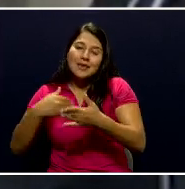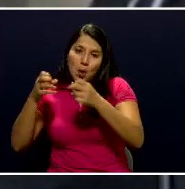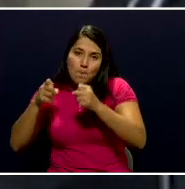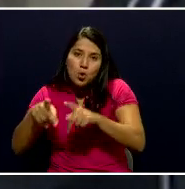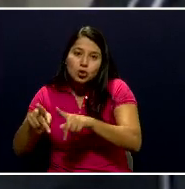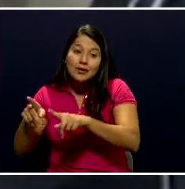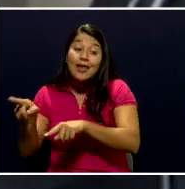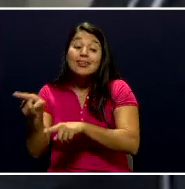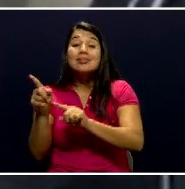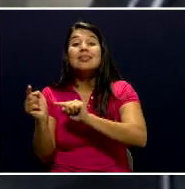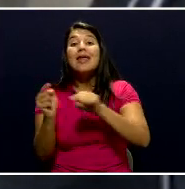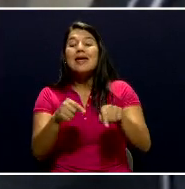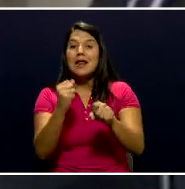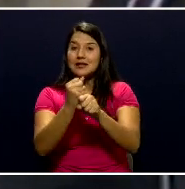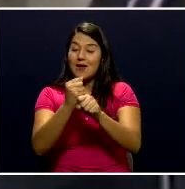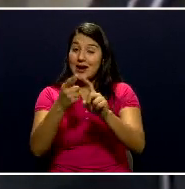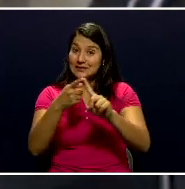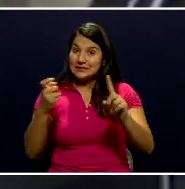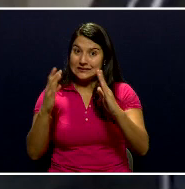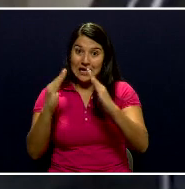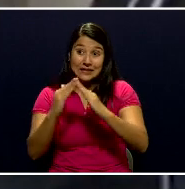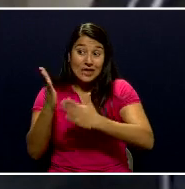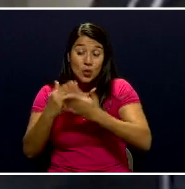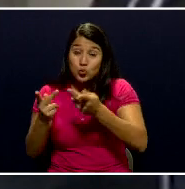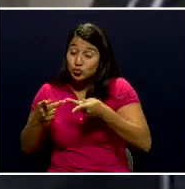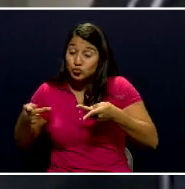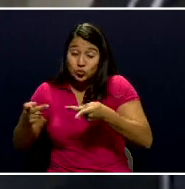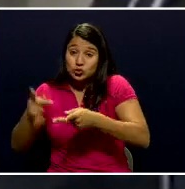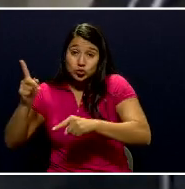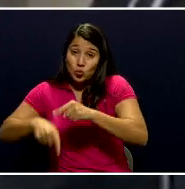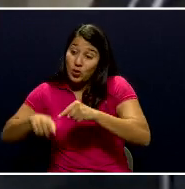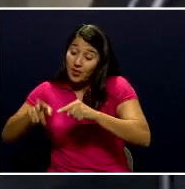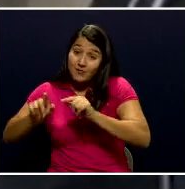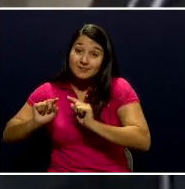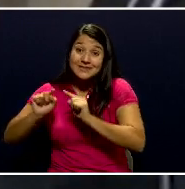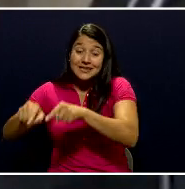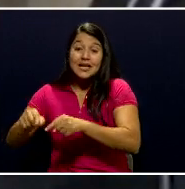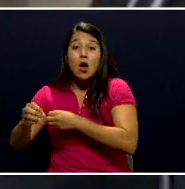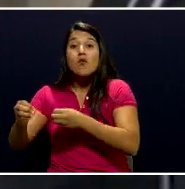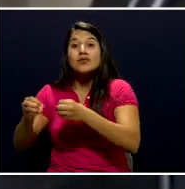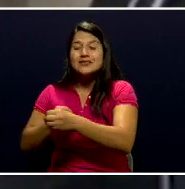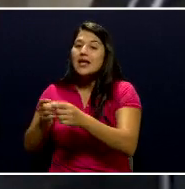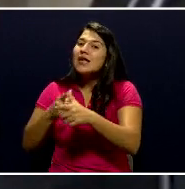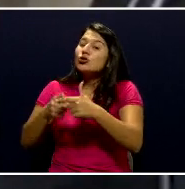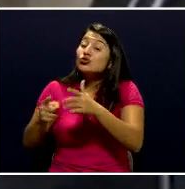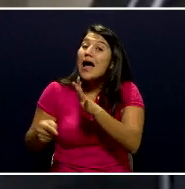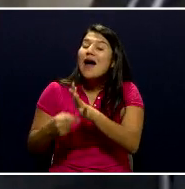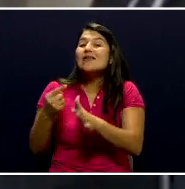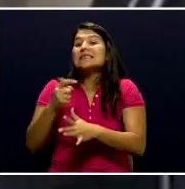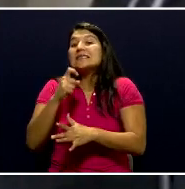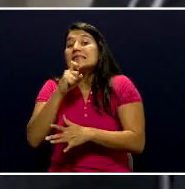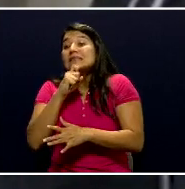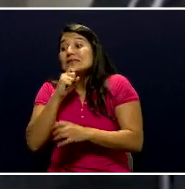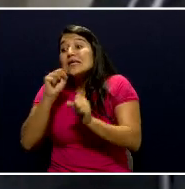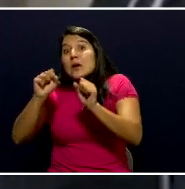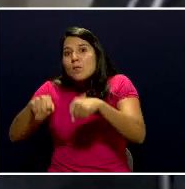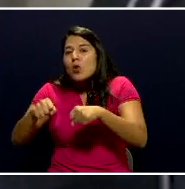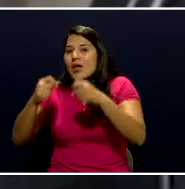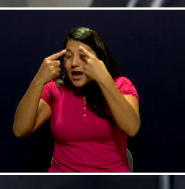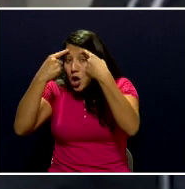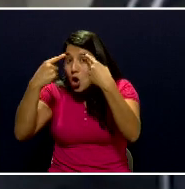pueden representar en el empleo público algunas instituciones, pues definitivamente nos resulta muy difícil poder bajar mucho